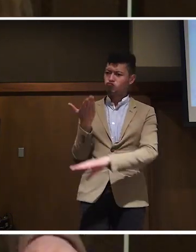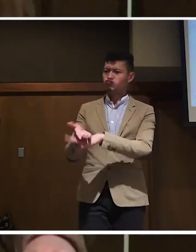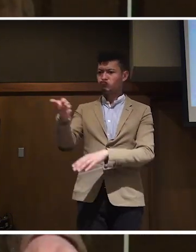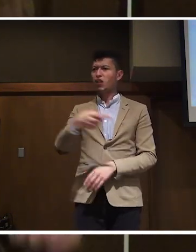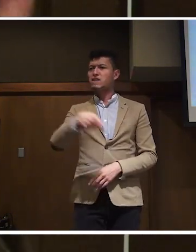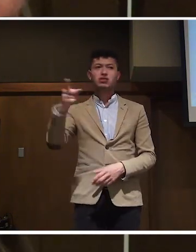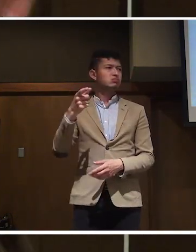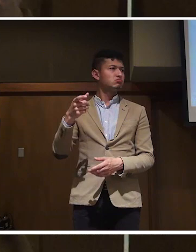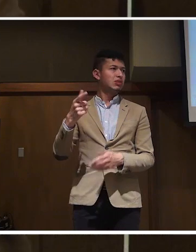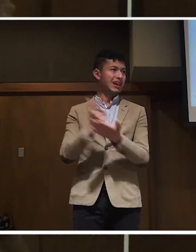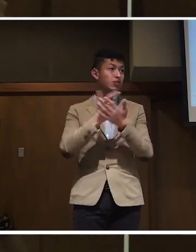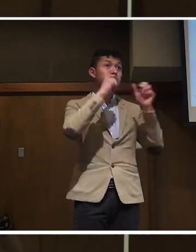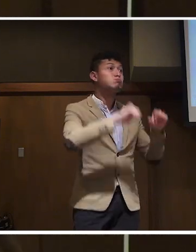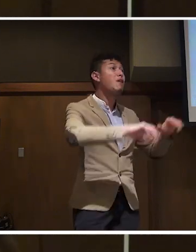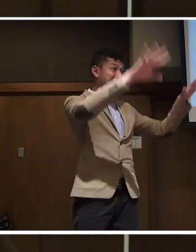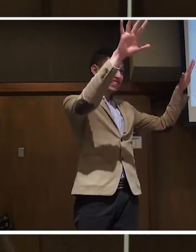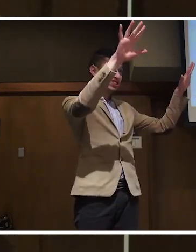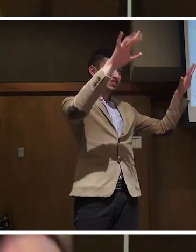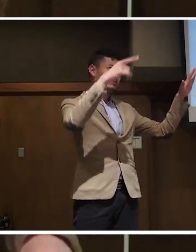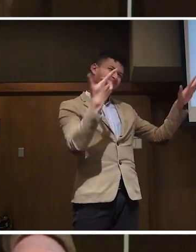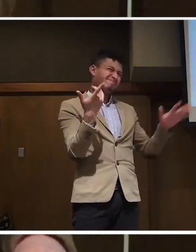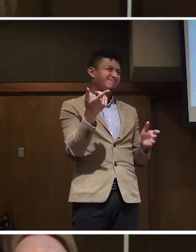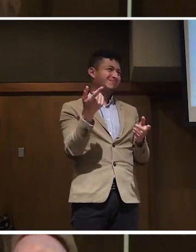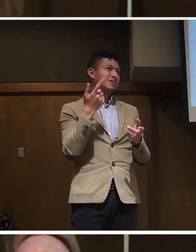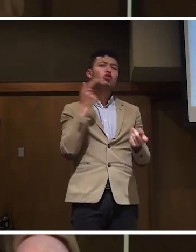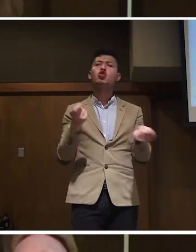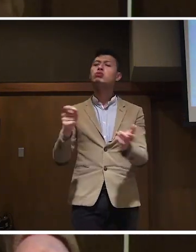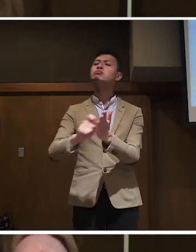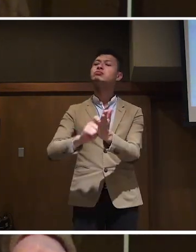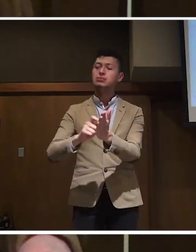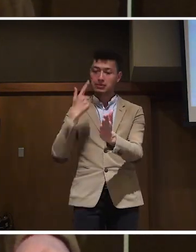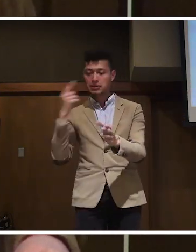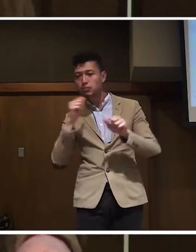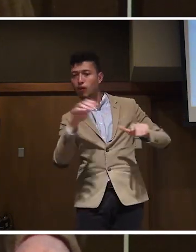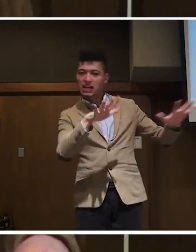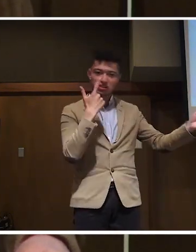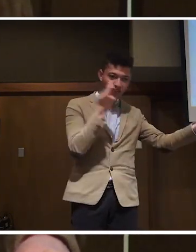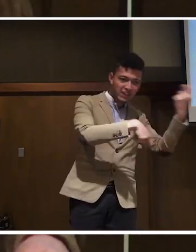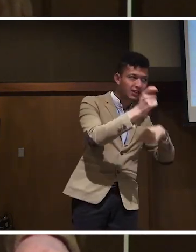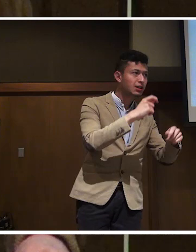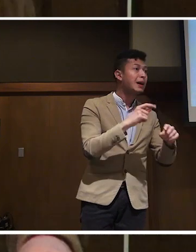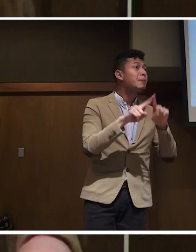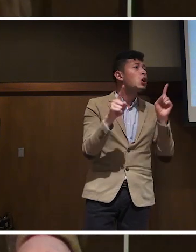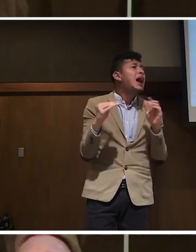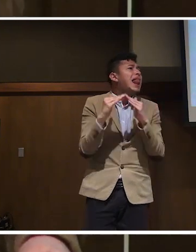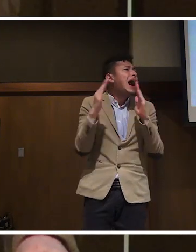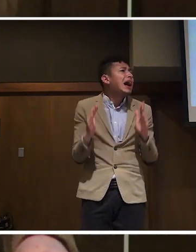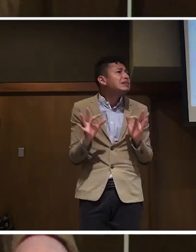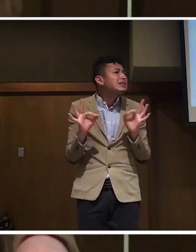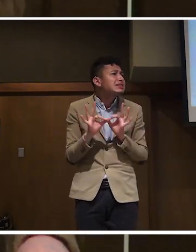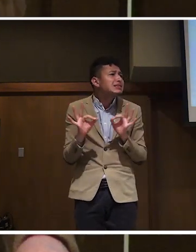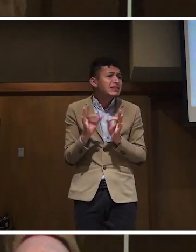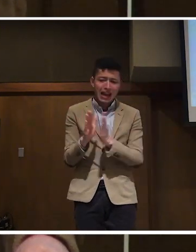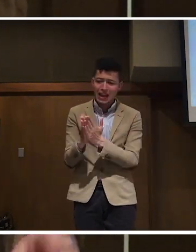dificilísimo. Pero lo que aparece en el cuadernito hecho a mano en la casa es lo que realmente esas señoras cocinaban